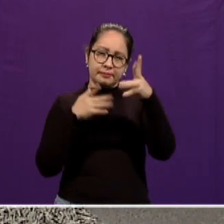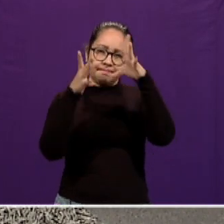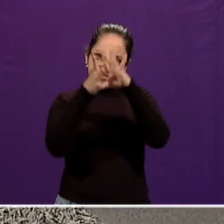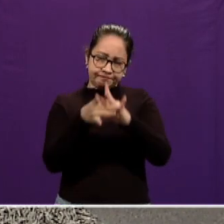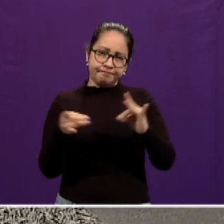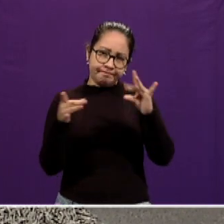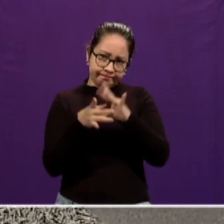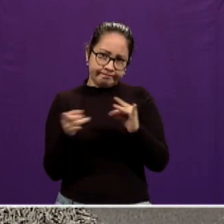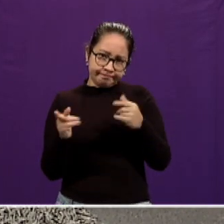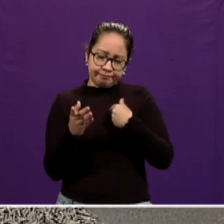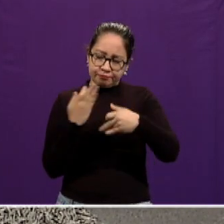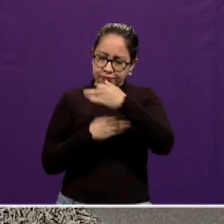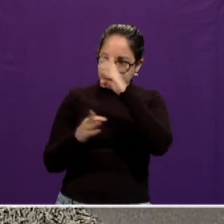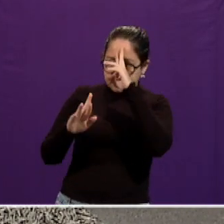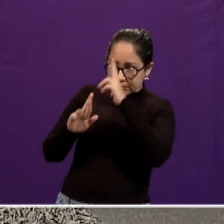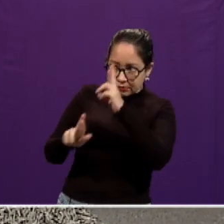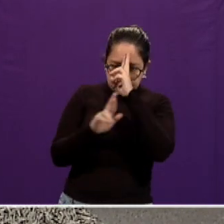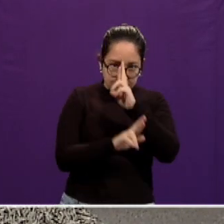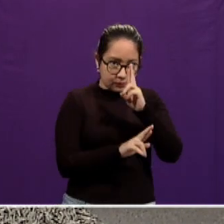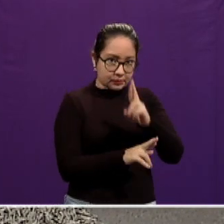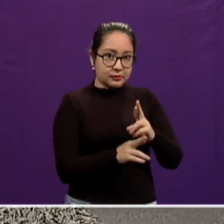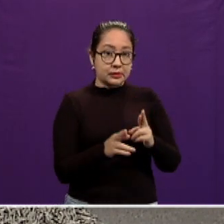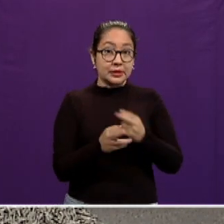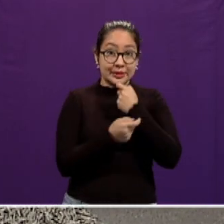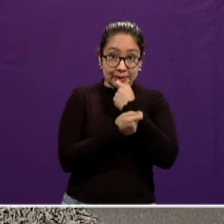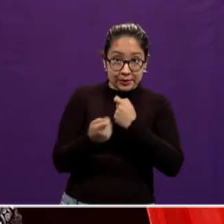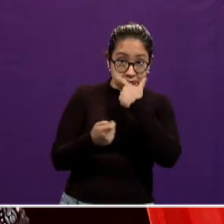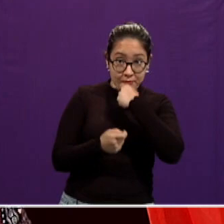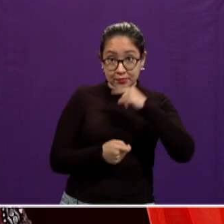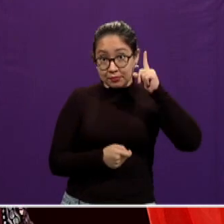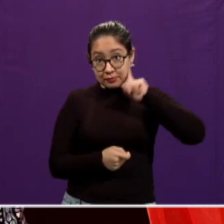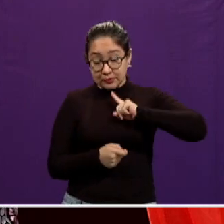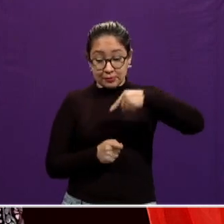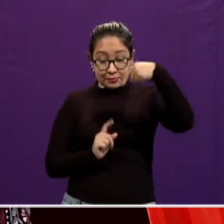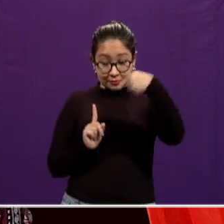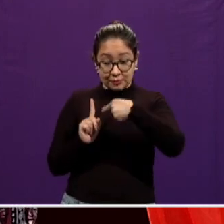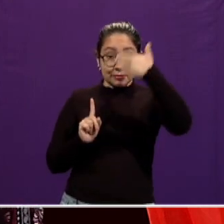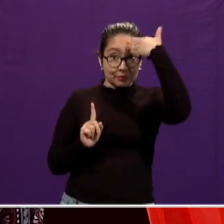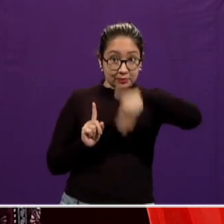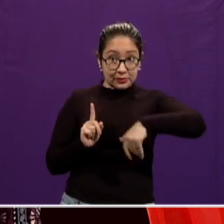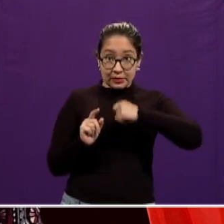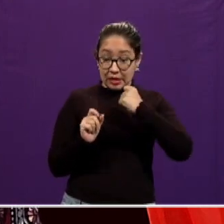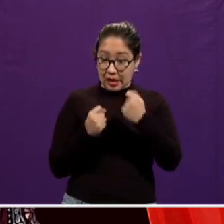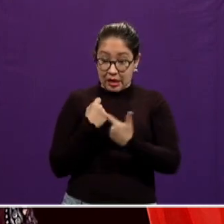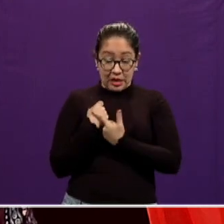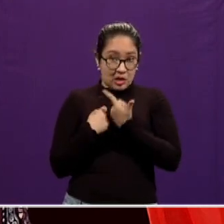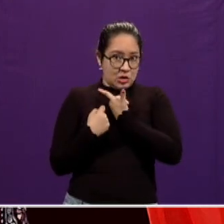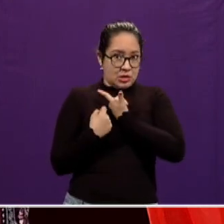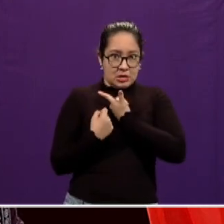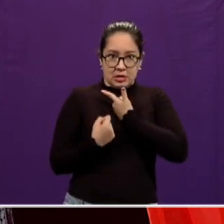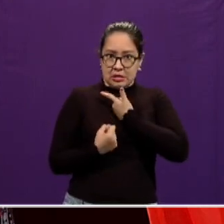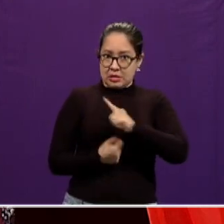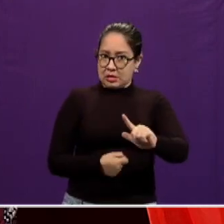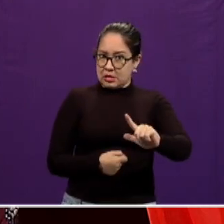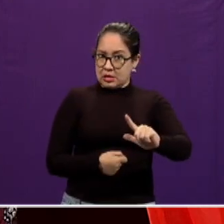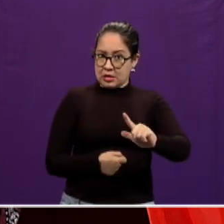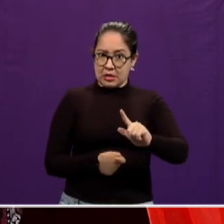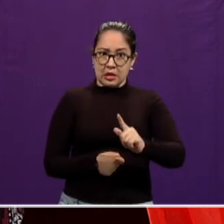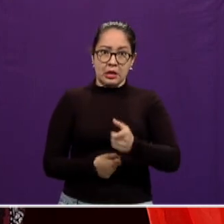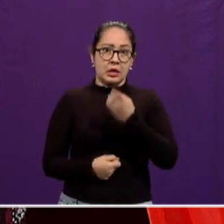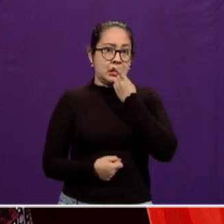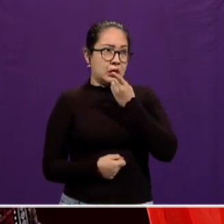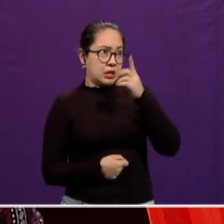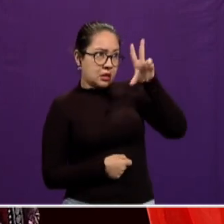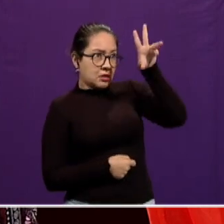¿no? Al respeto y todo esto, y que el niño o la niña también sepa que en ese momento algo que no le guste o algo que no quiera, también que diga